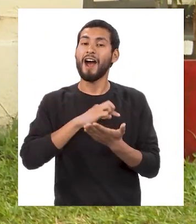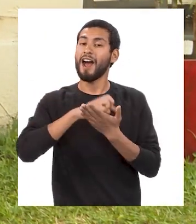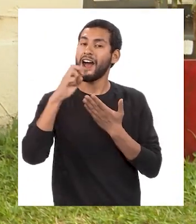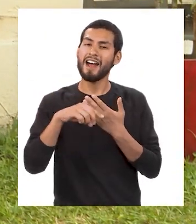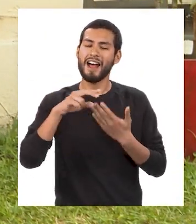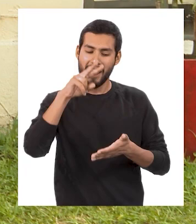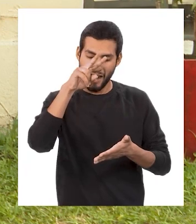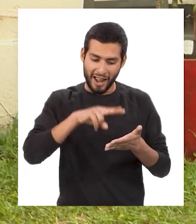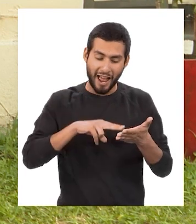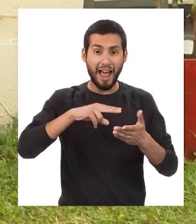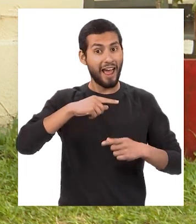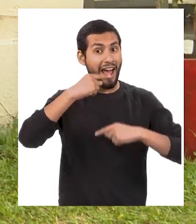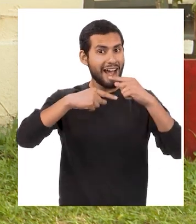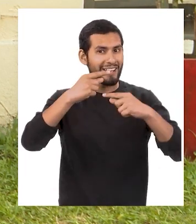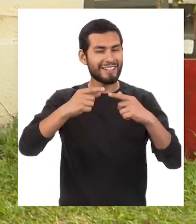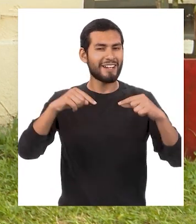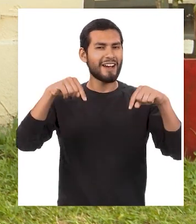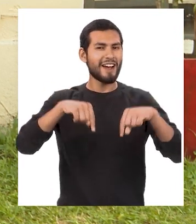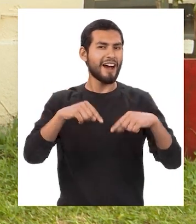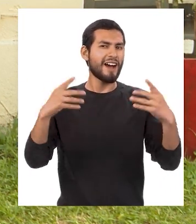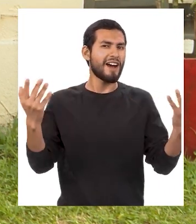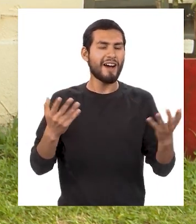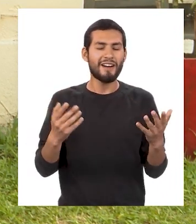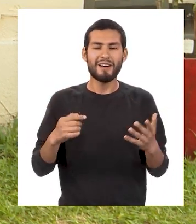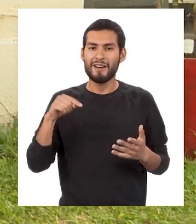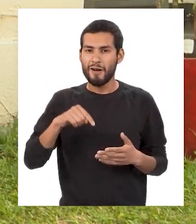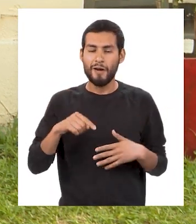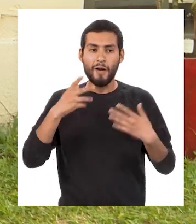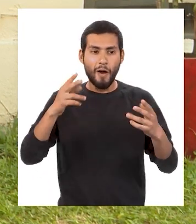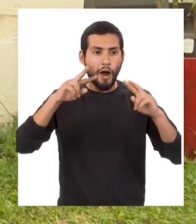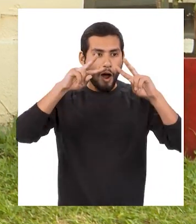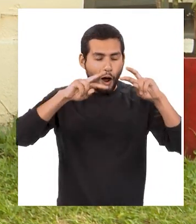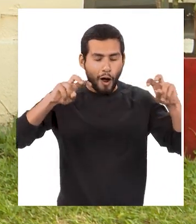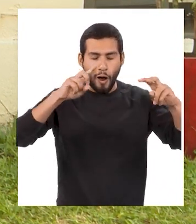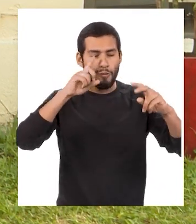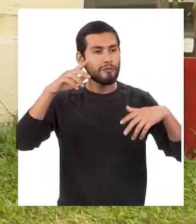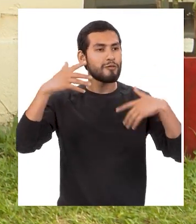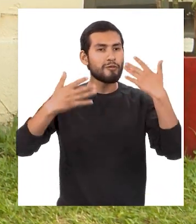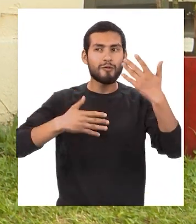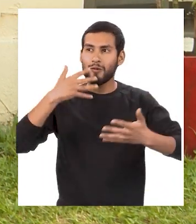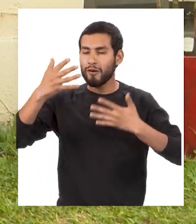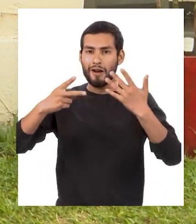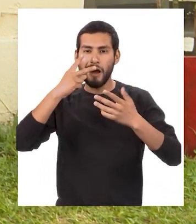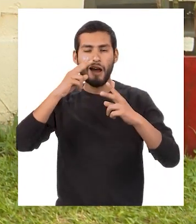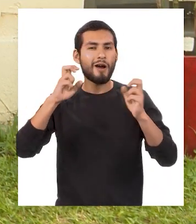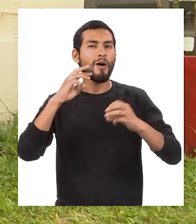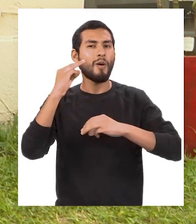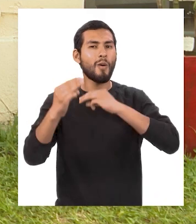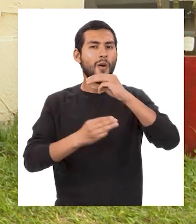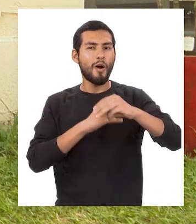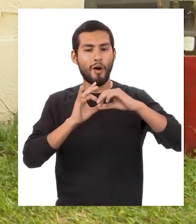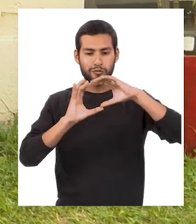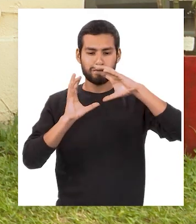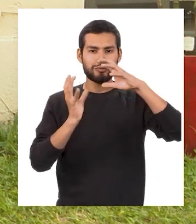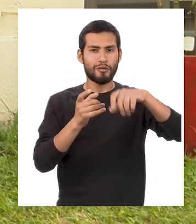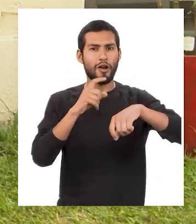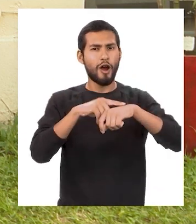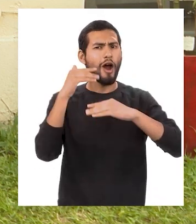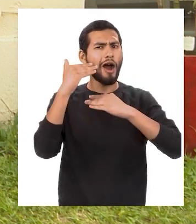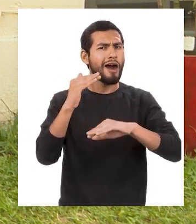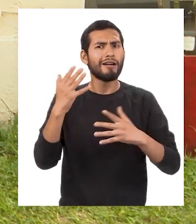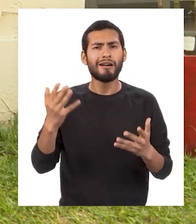capítulo de Leer para Contarla. Hoy nos embarcaremos en una gran aventura para conocer el mundo entero en tiempo muy